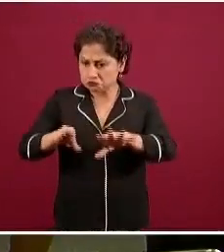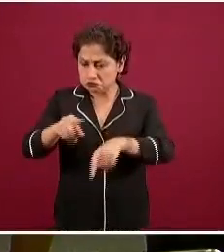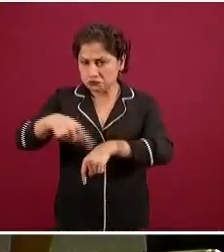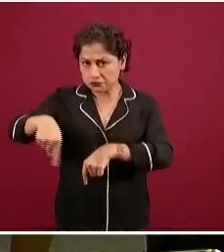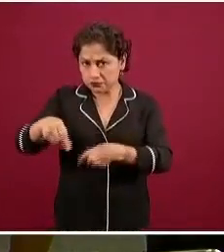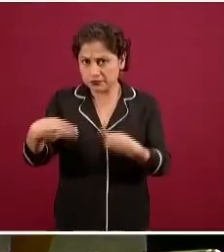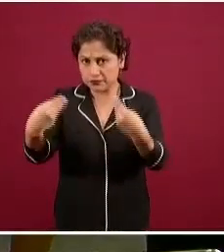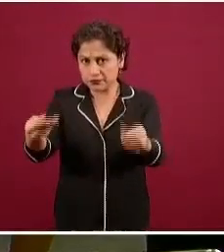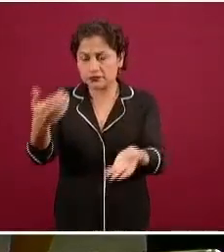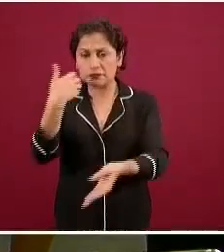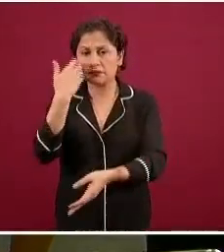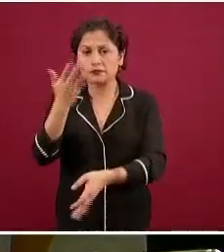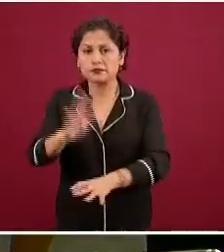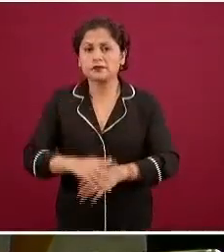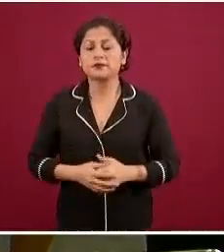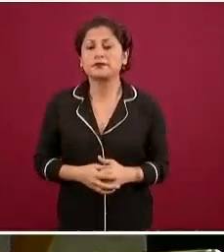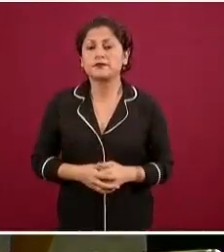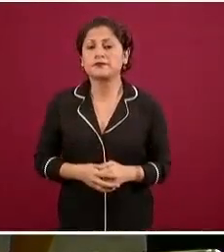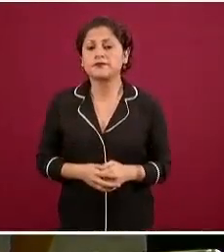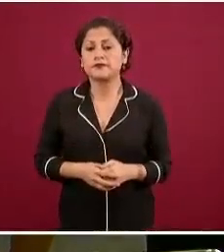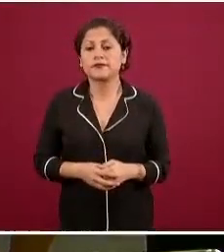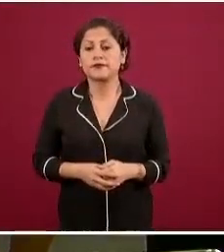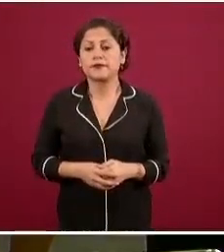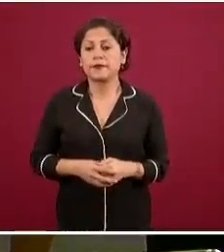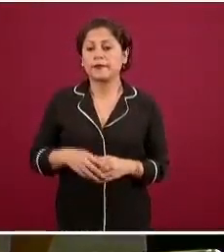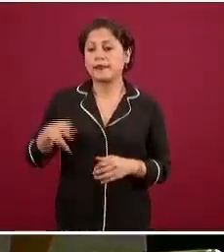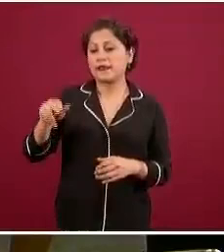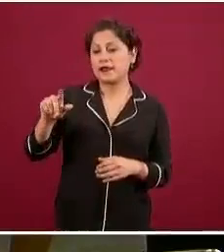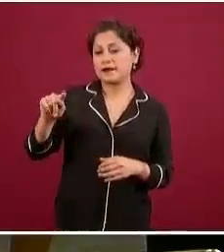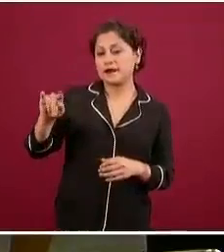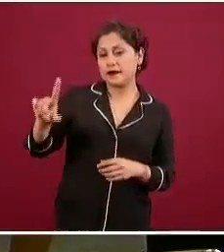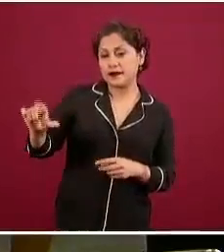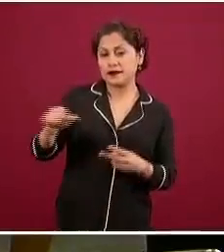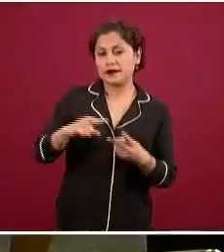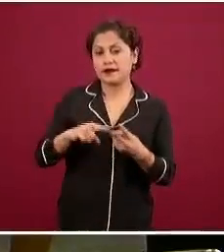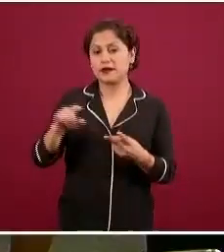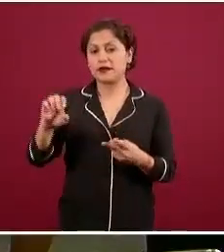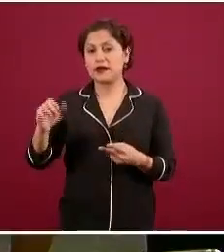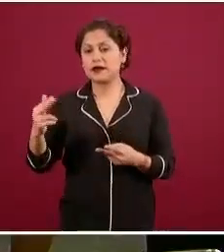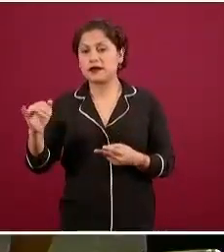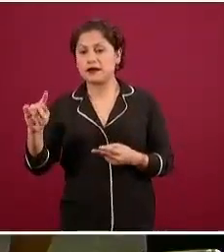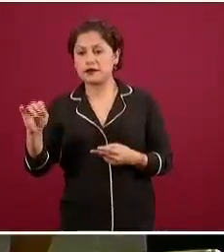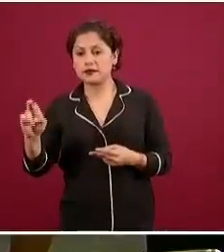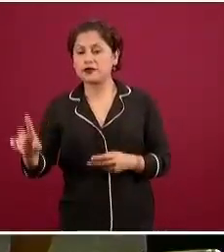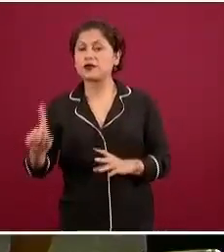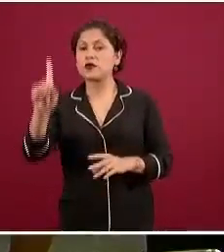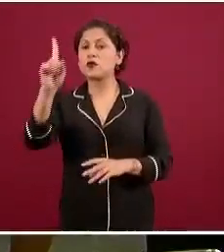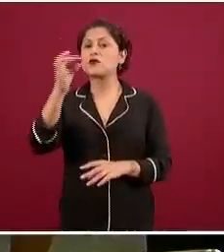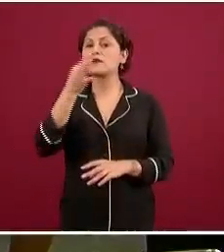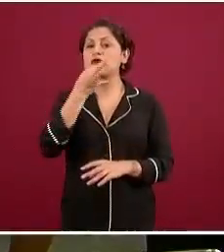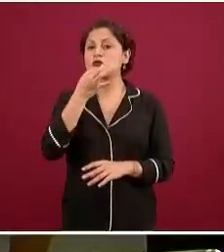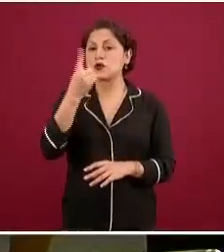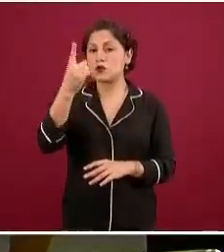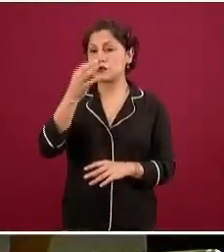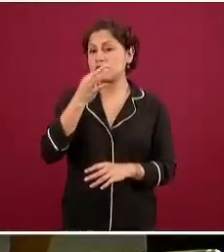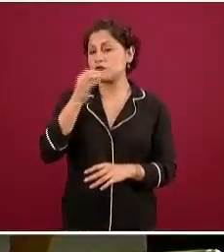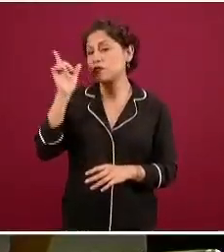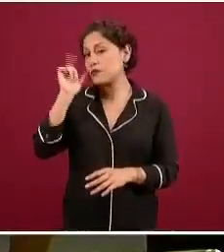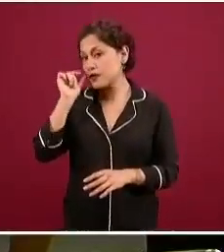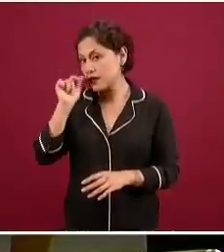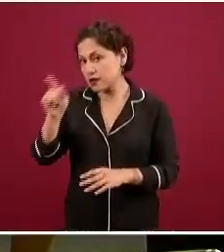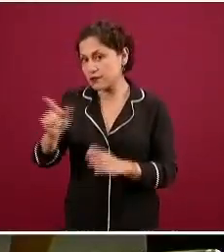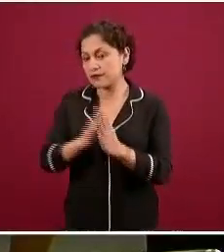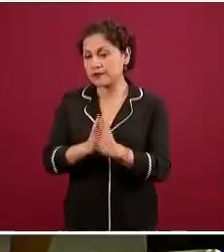problema. Gracias. Está Natalia Vitela y Héctor. Un minuto. Y nos queda un minuto. Entonces, Héctor, para mañana. Se van